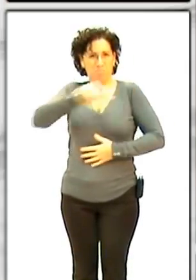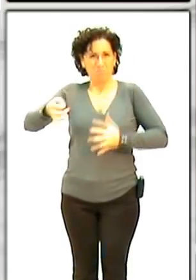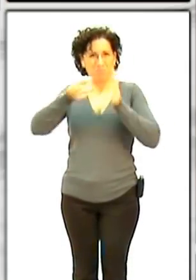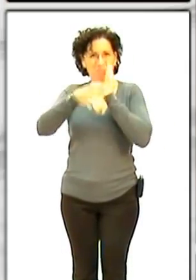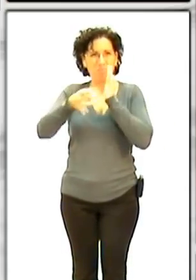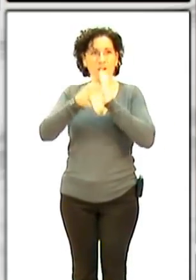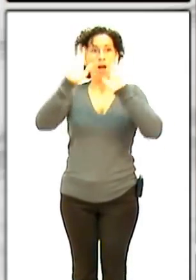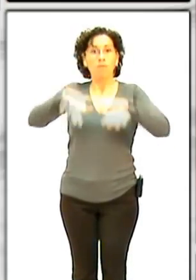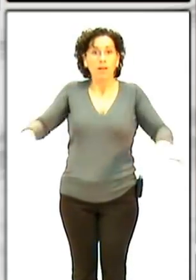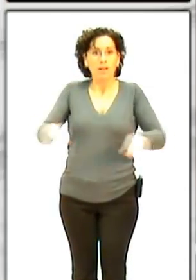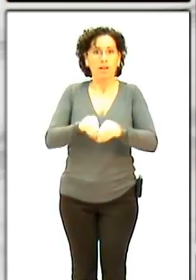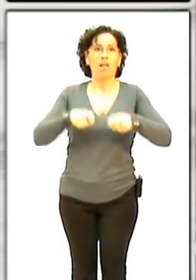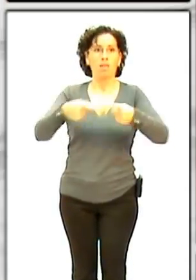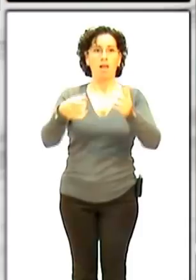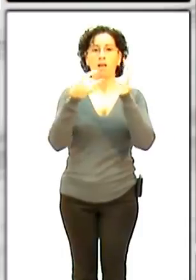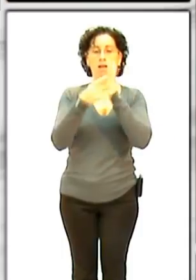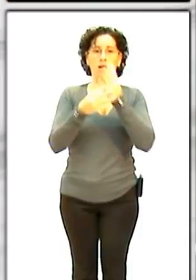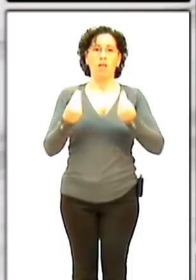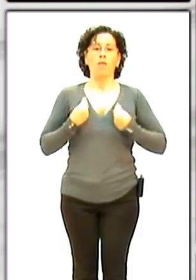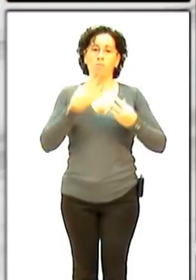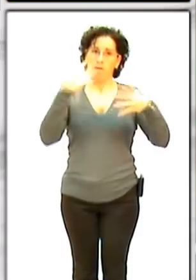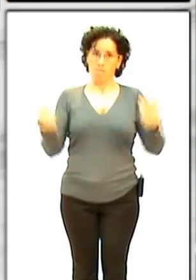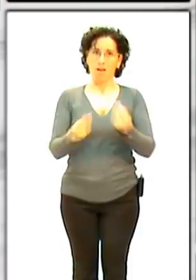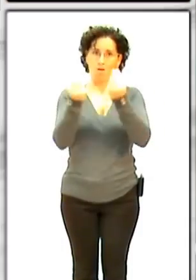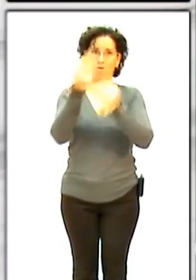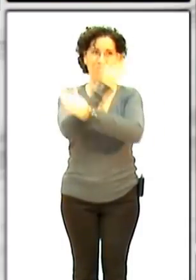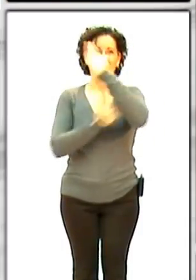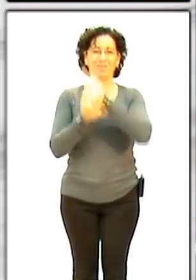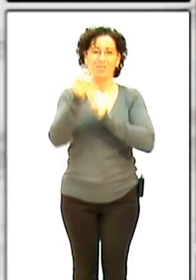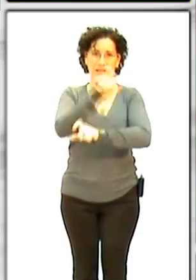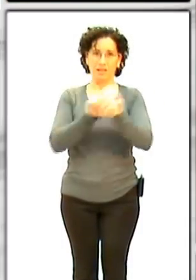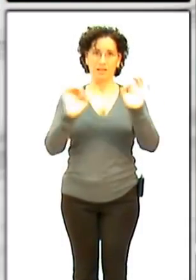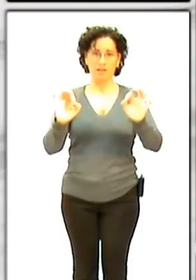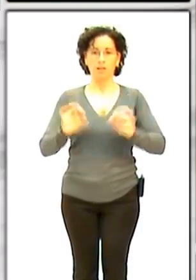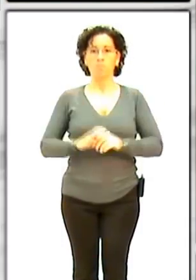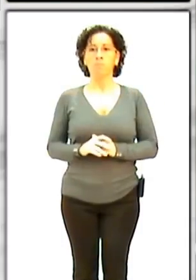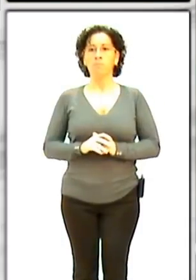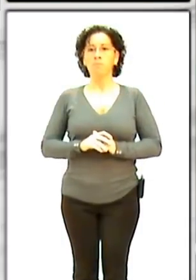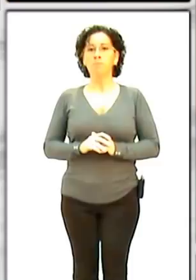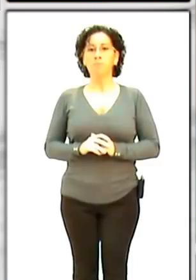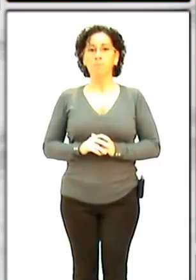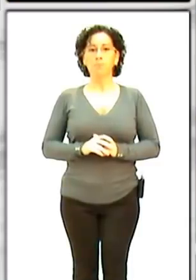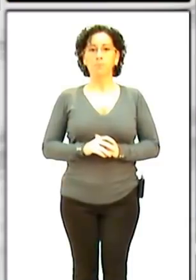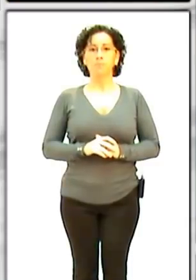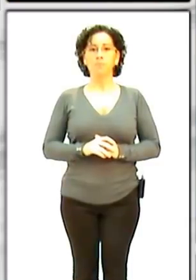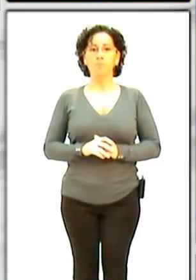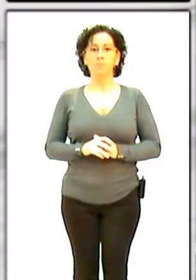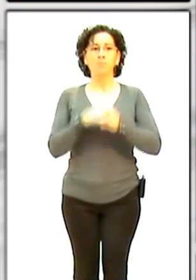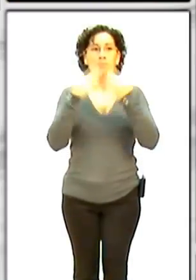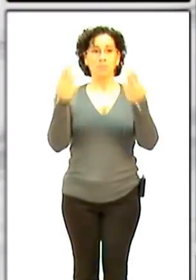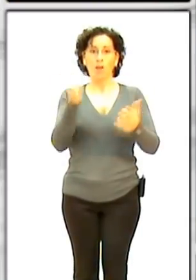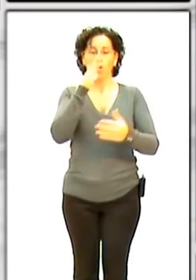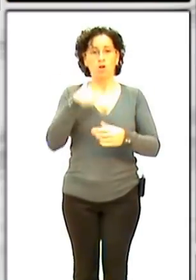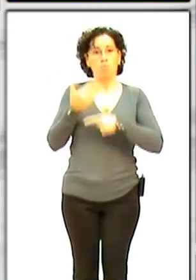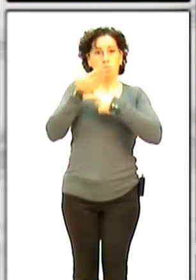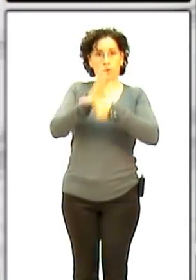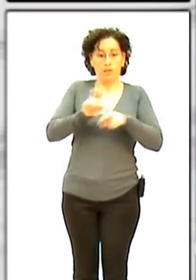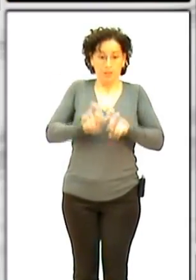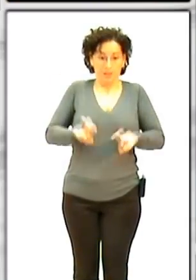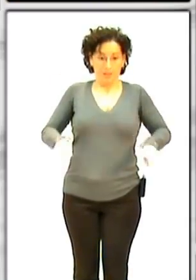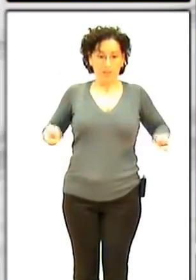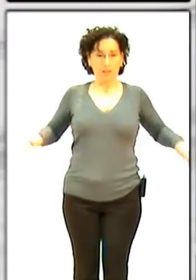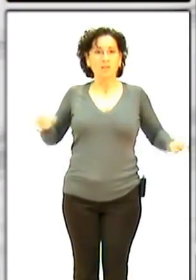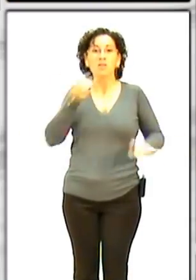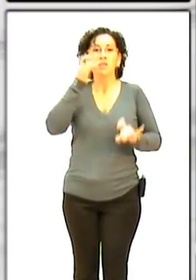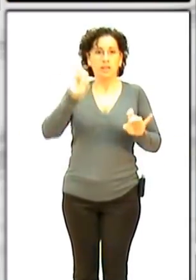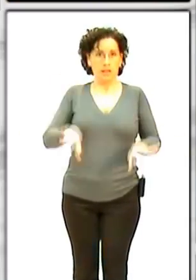vida a las personas con discapacidad. Para ello os voy a ir presentando uno a uno las personas que